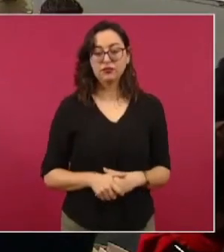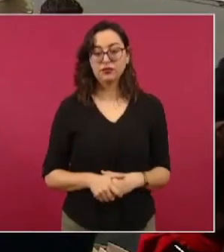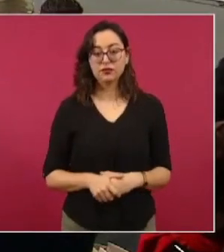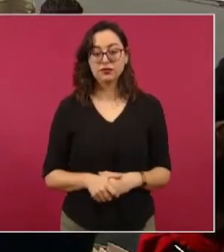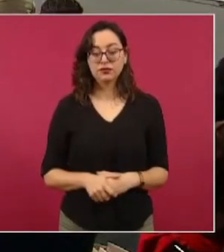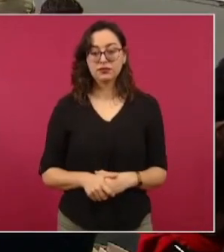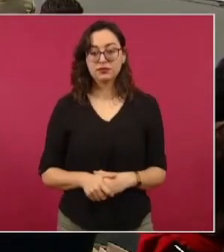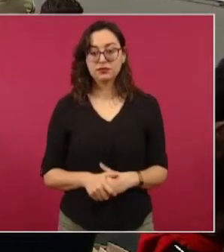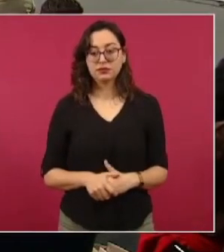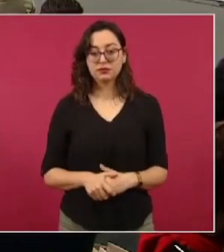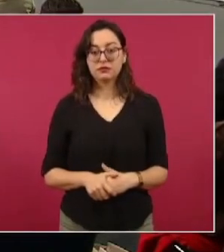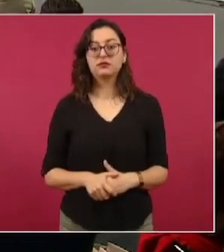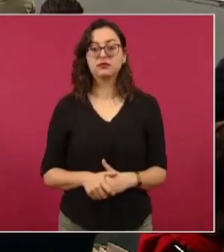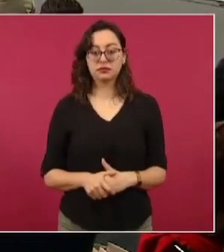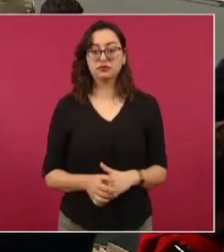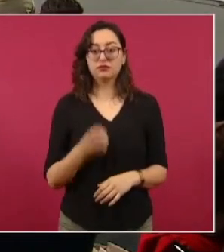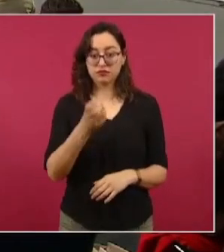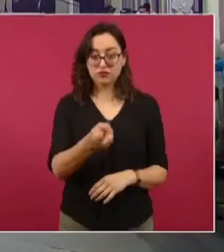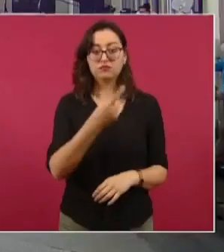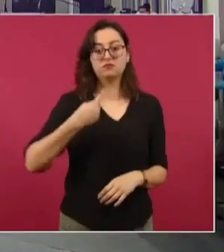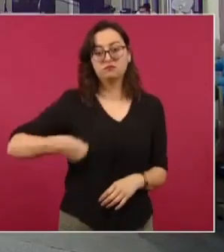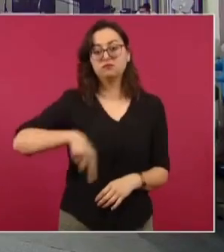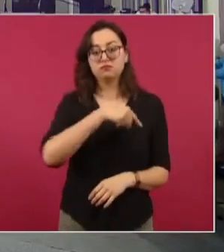ya lo estamos atendiendo